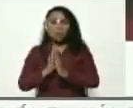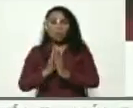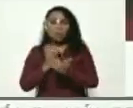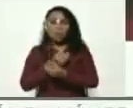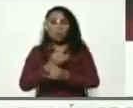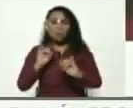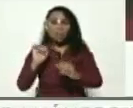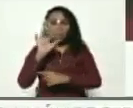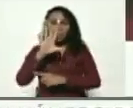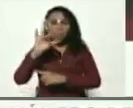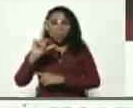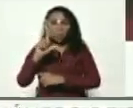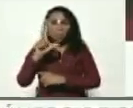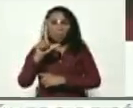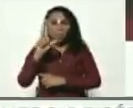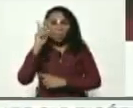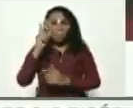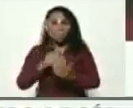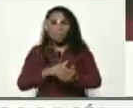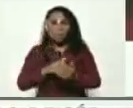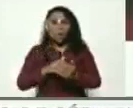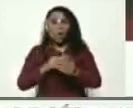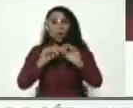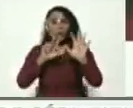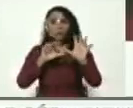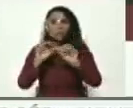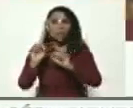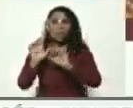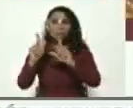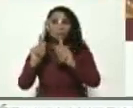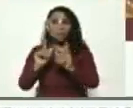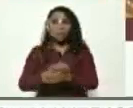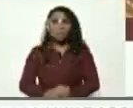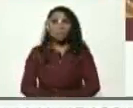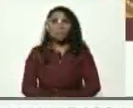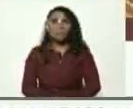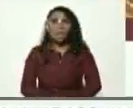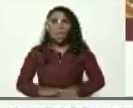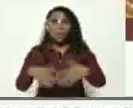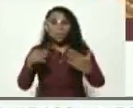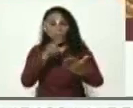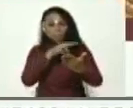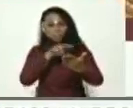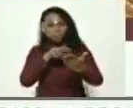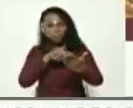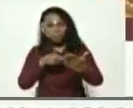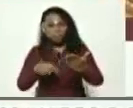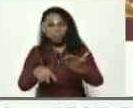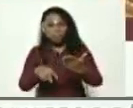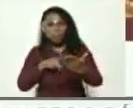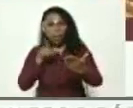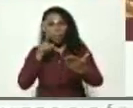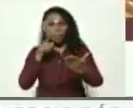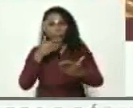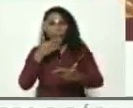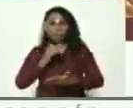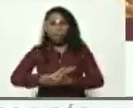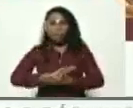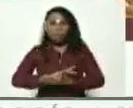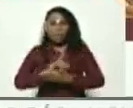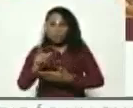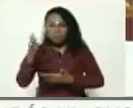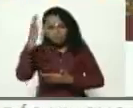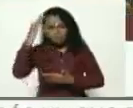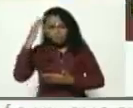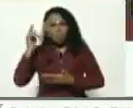5 de julio de 1811. Cuando leemos esa acta, sabemos